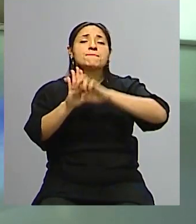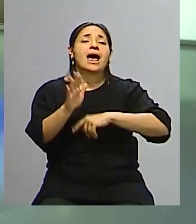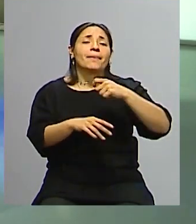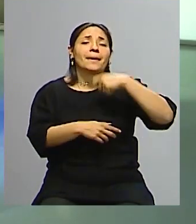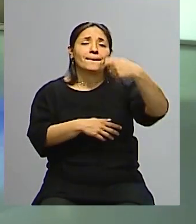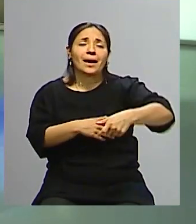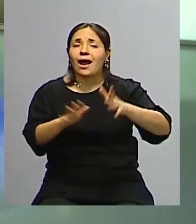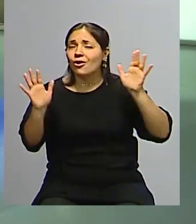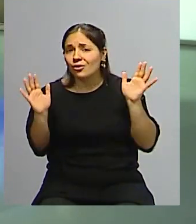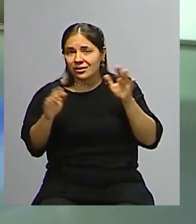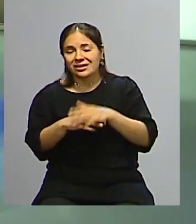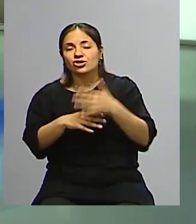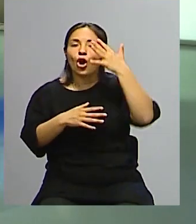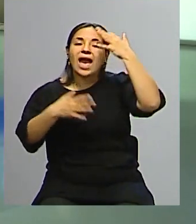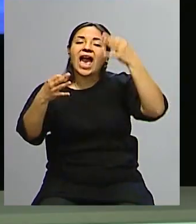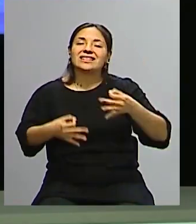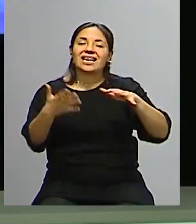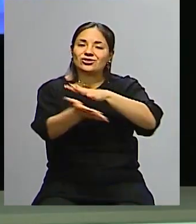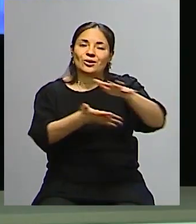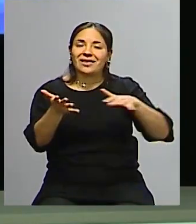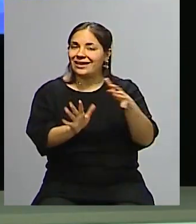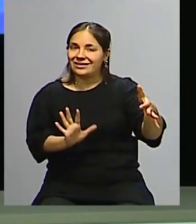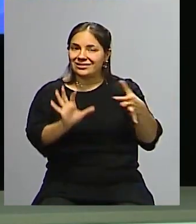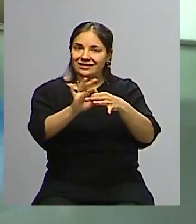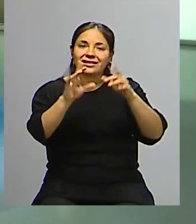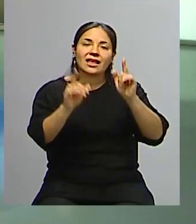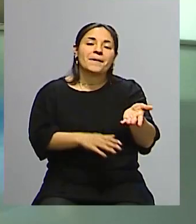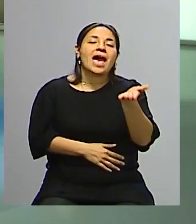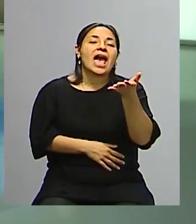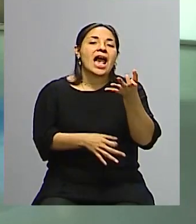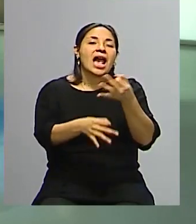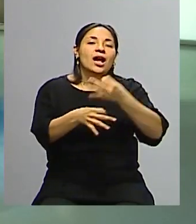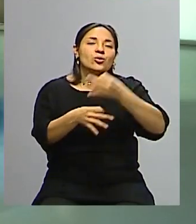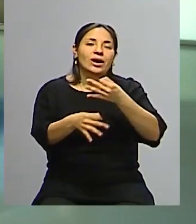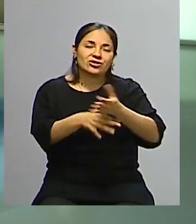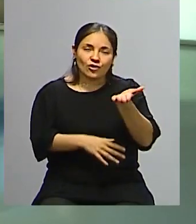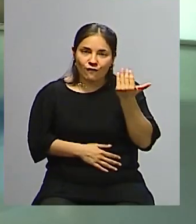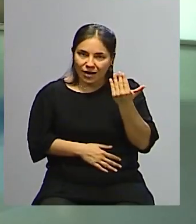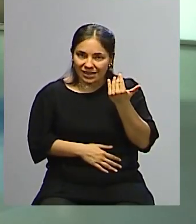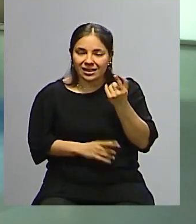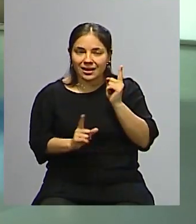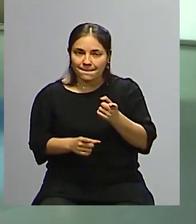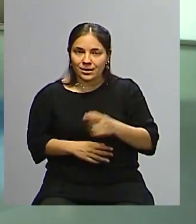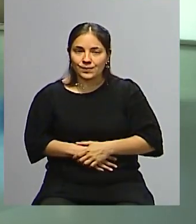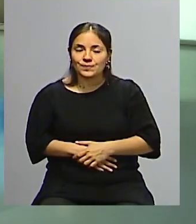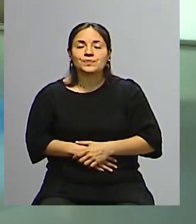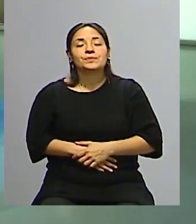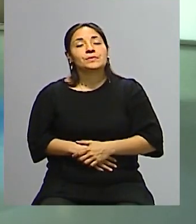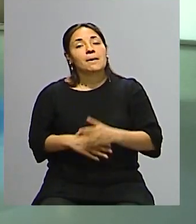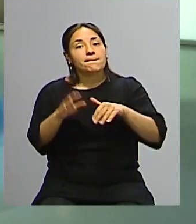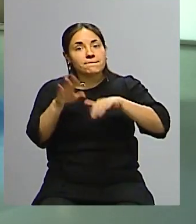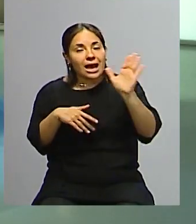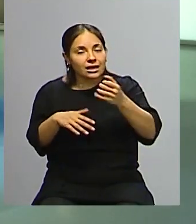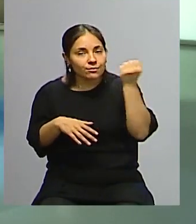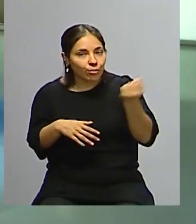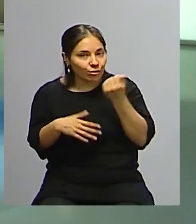eso tiene que ver con la ética ciudadana. Sí. Pero, y con la falta de educación que tenemos. Con la falta de educación ciudadana. Pero lo más importante